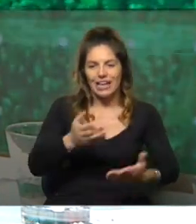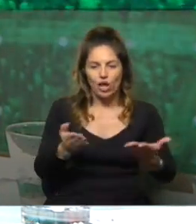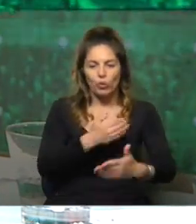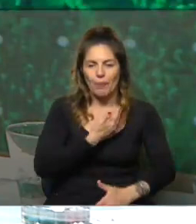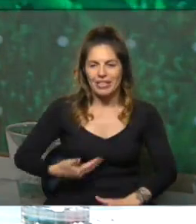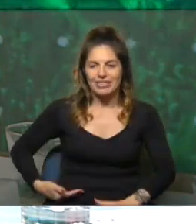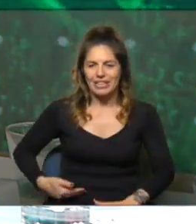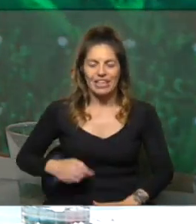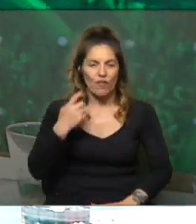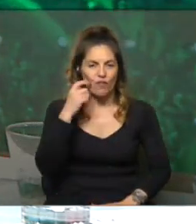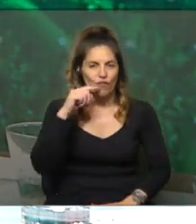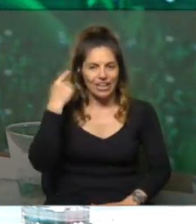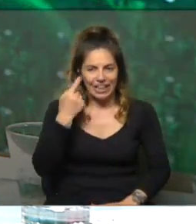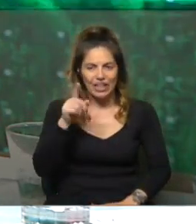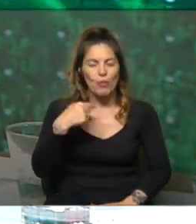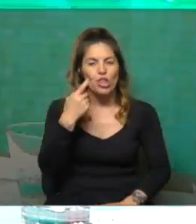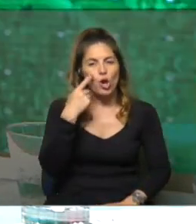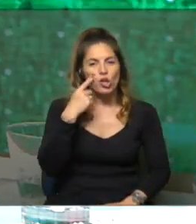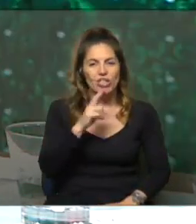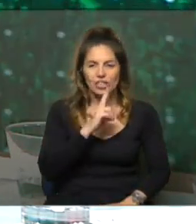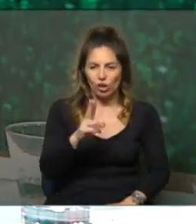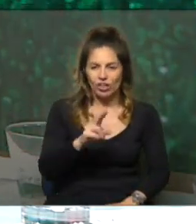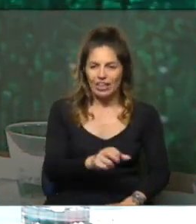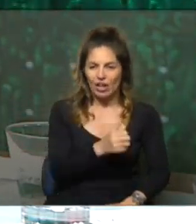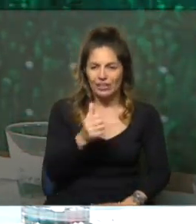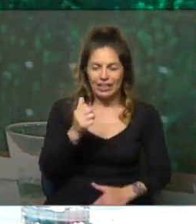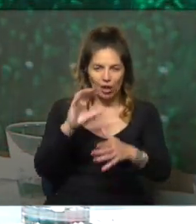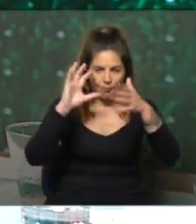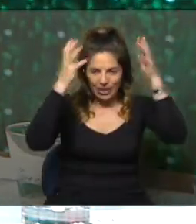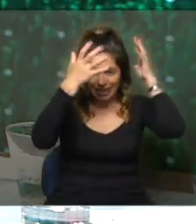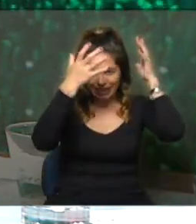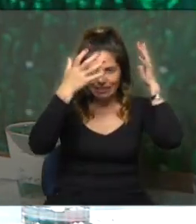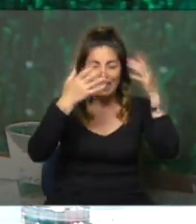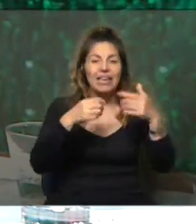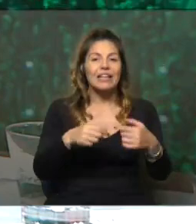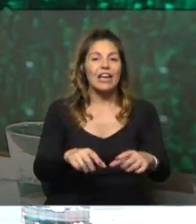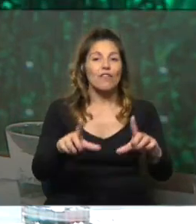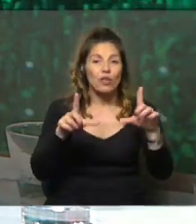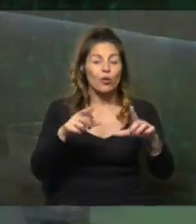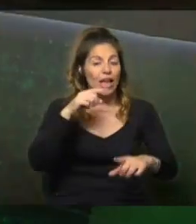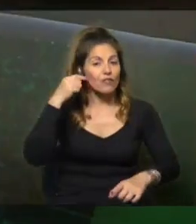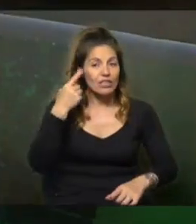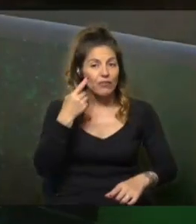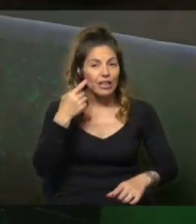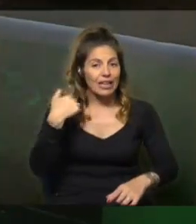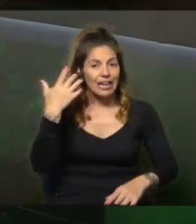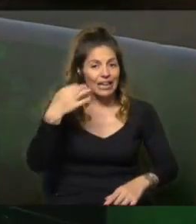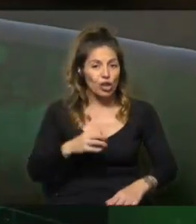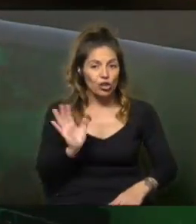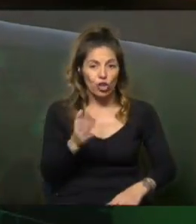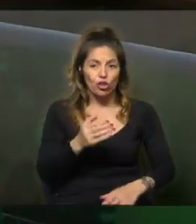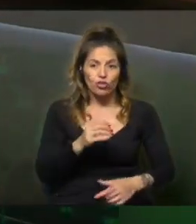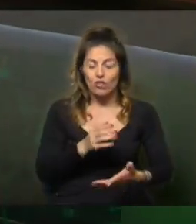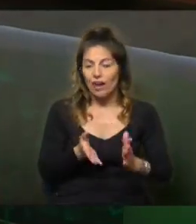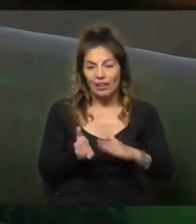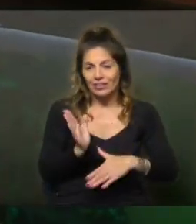presidente Argentina Alberto Fernández tras conocerse los resultados y la victoria de Javier Miley que figura la Alberto Fernández que creo que todo el mundo se imagina que se va a borrar